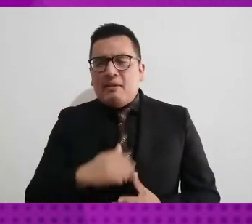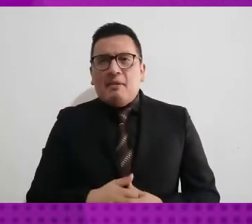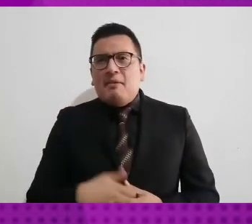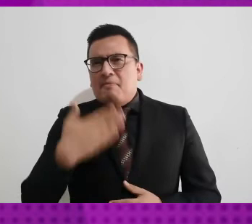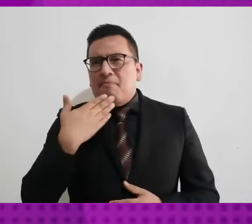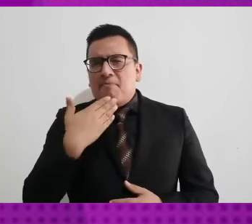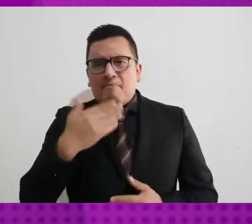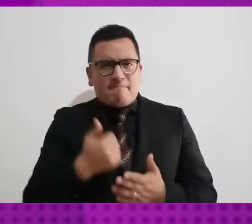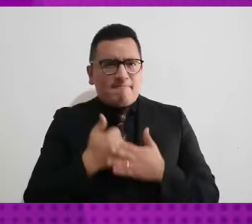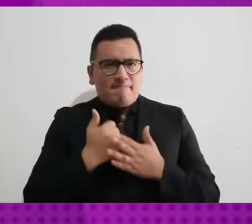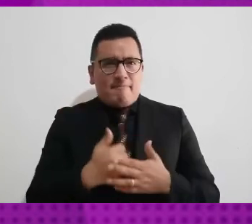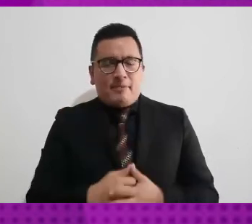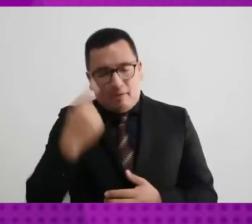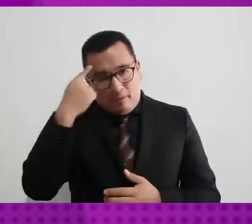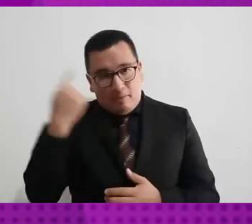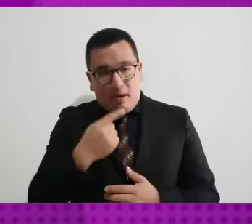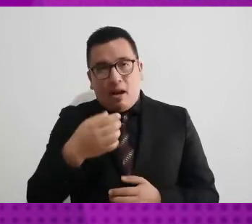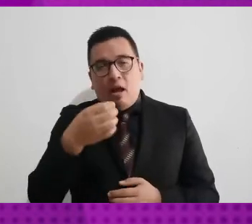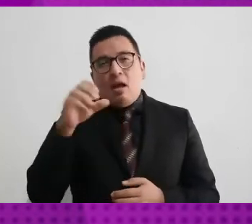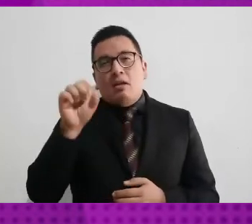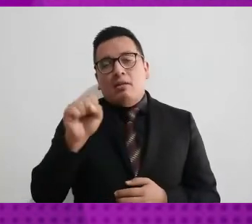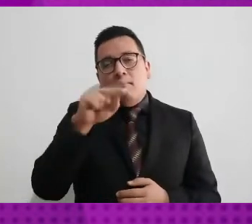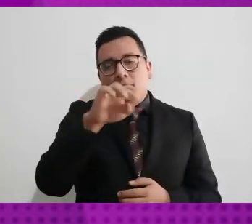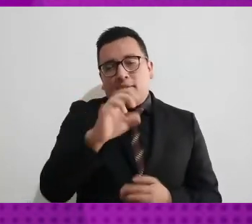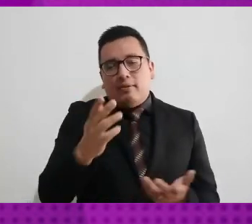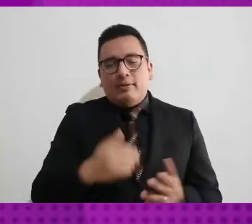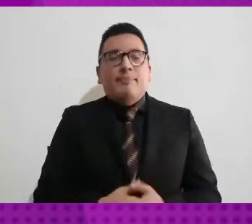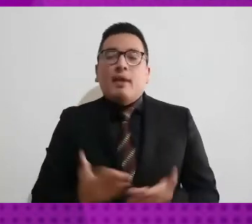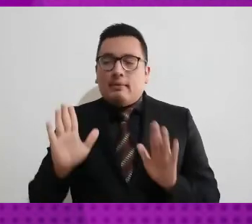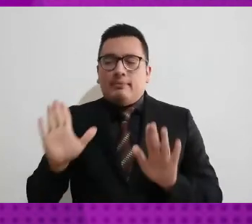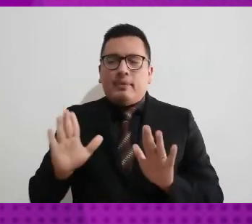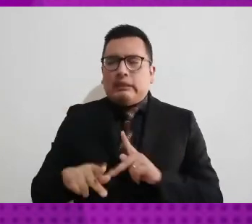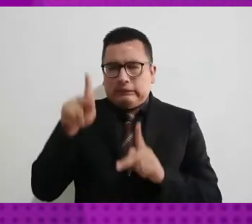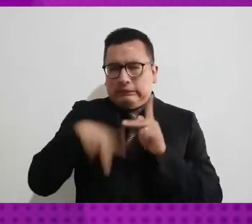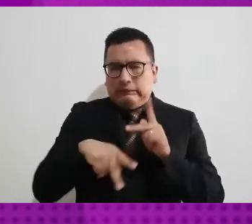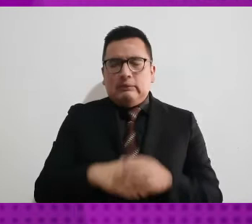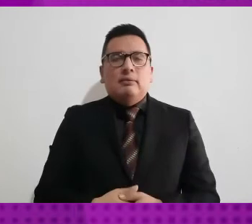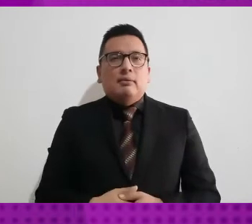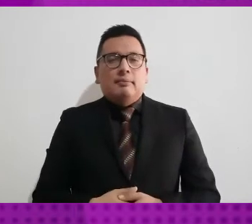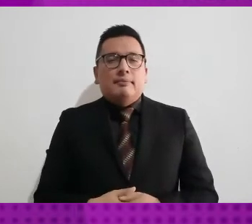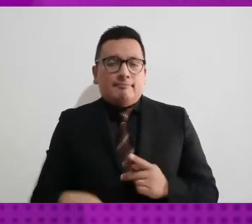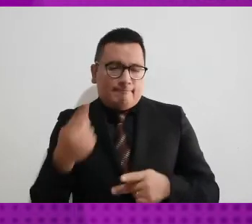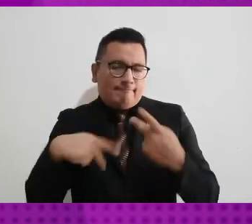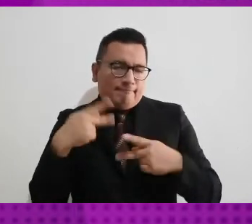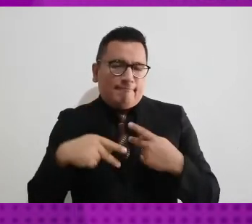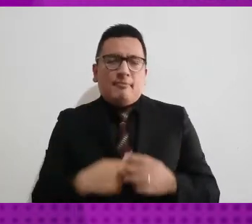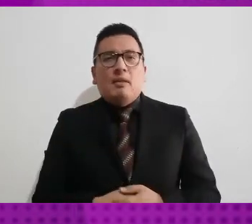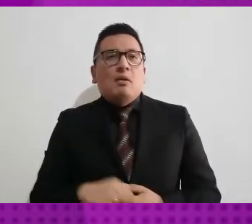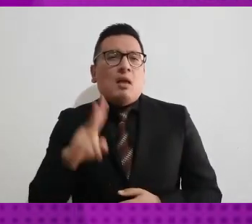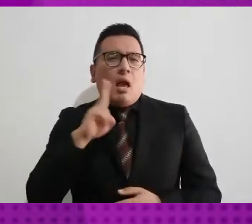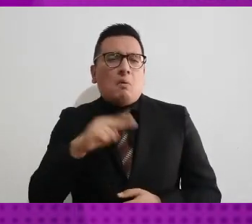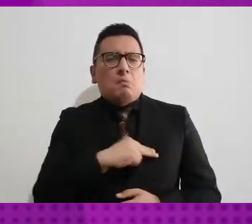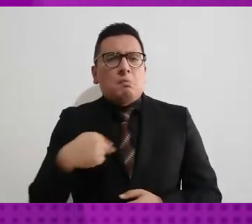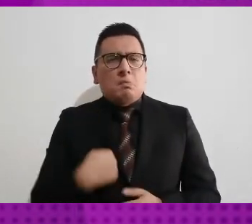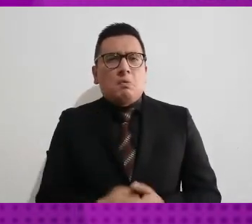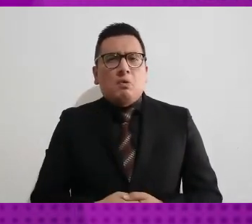ha abonado a favor de nuestro sistema de elecciones. Si me lo permites, vamos a una pequeñísima pausa, y